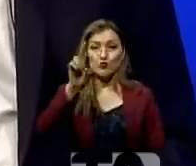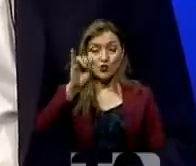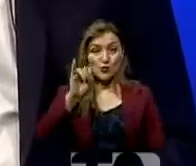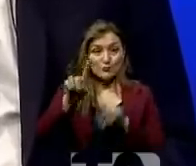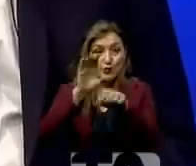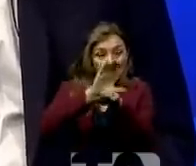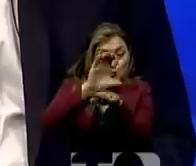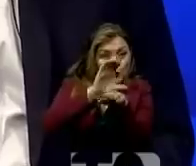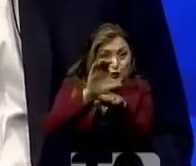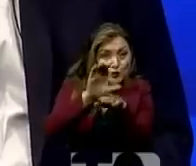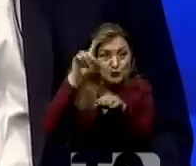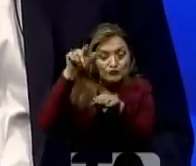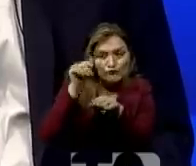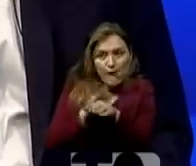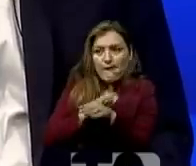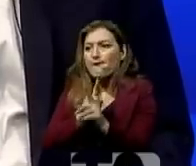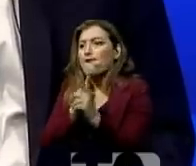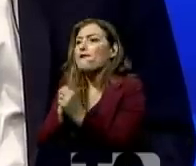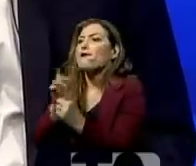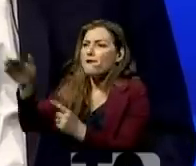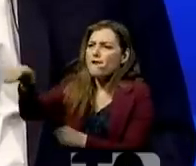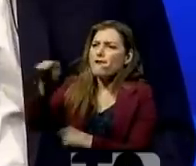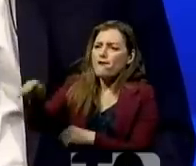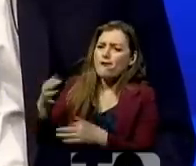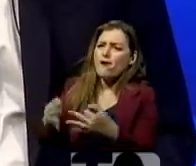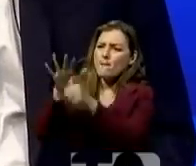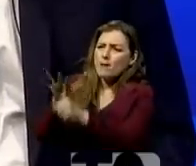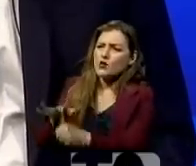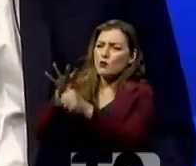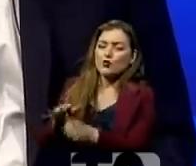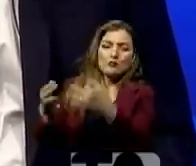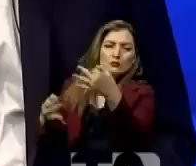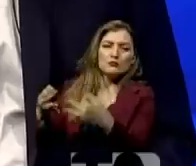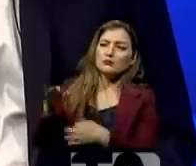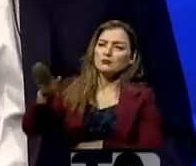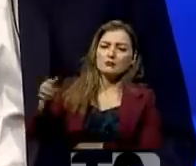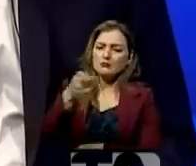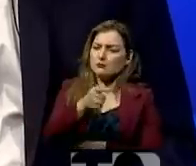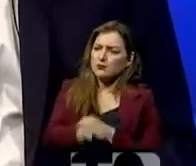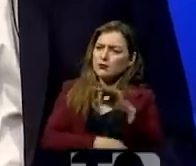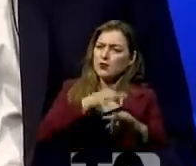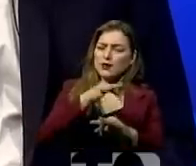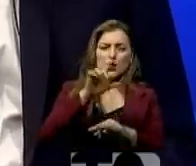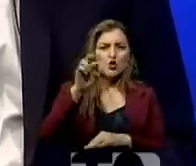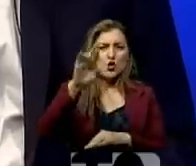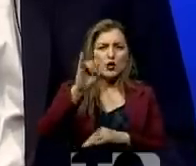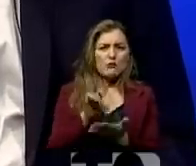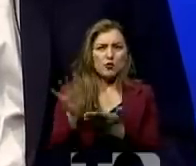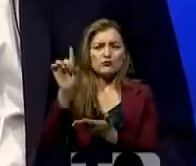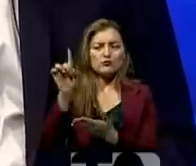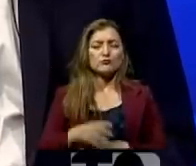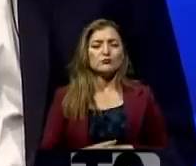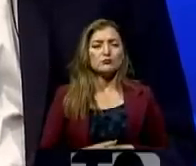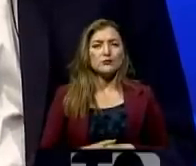que están atrás de eso y frente a las exploraciones el asambleísta torre es el asambleísta torres que debería dar respuestas